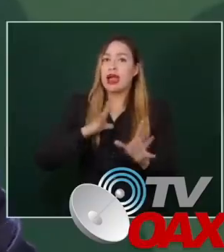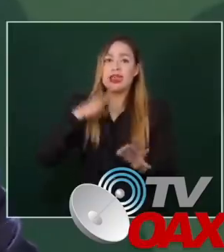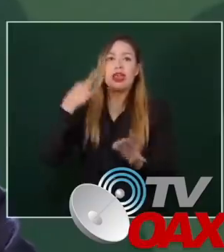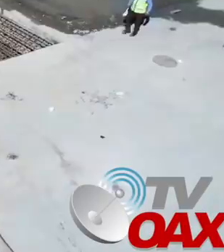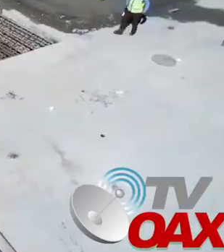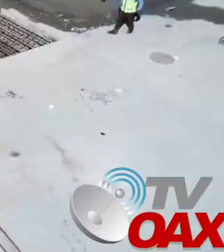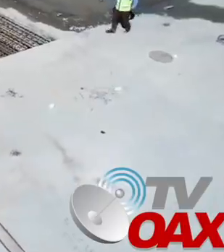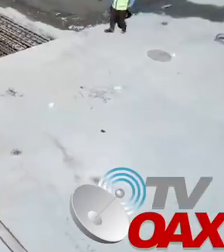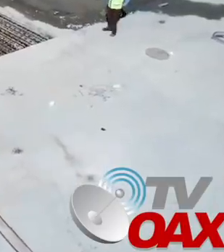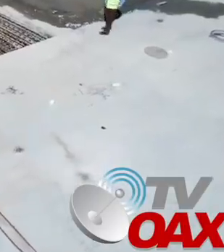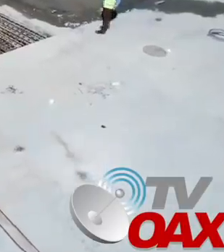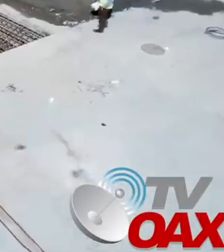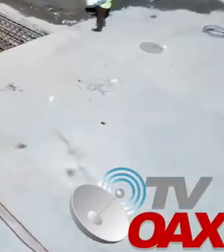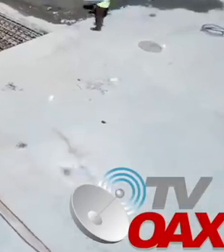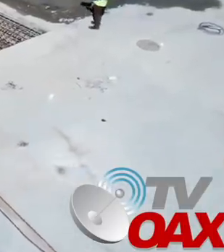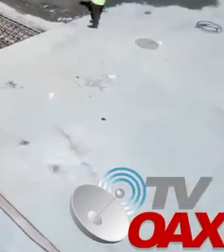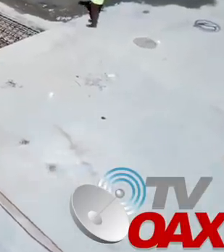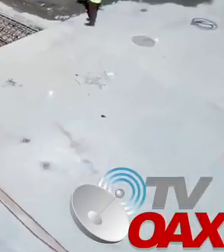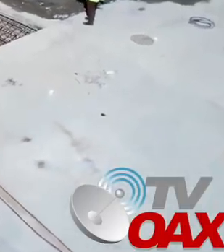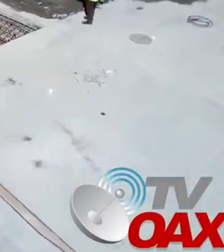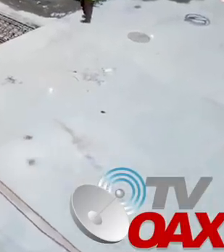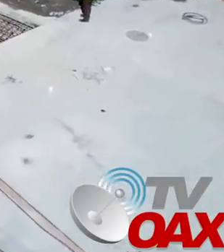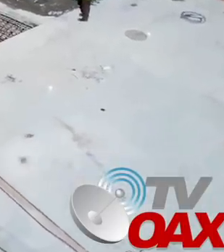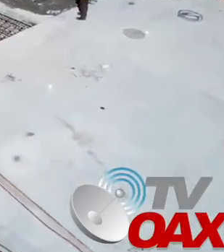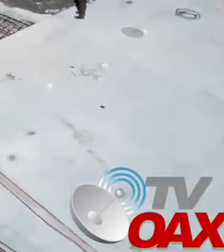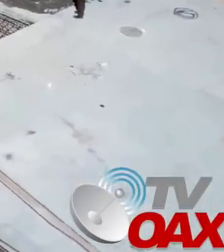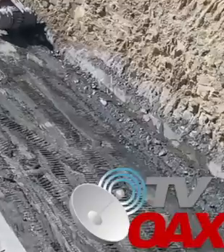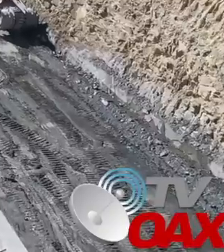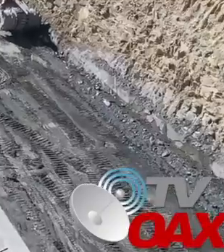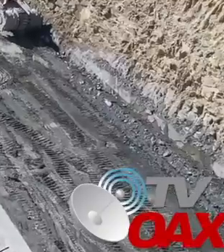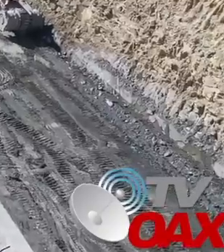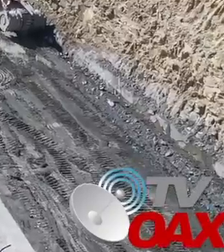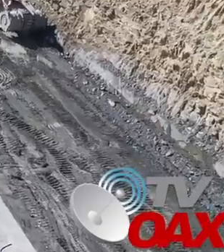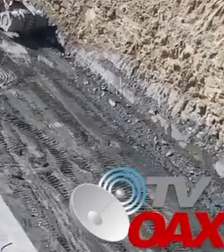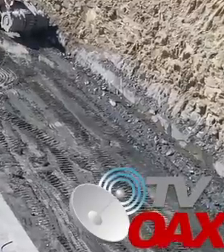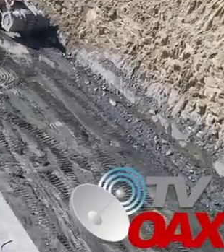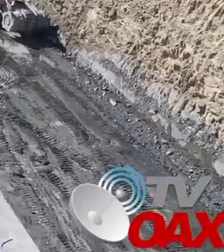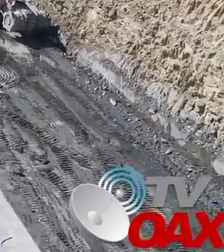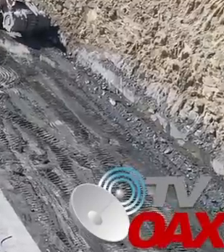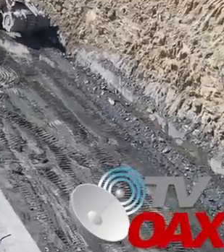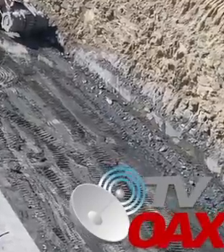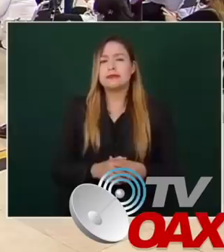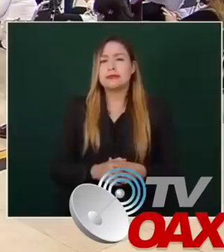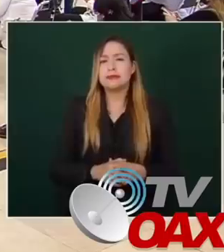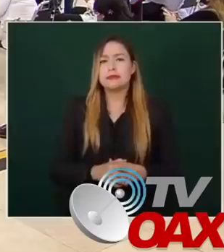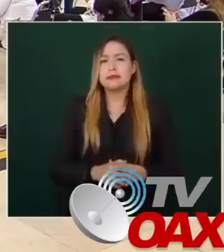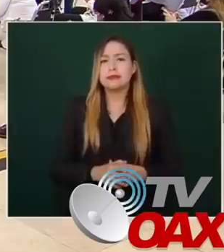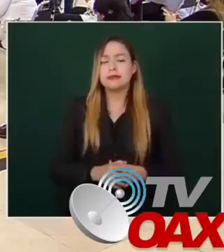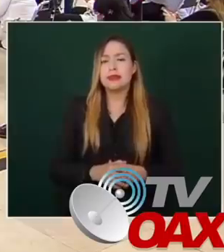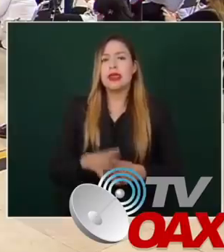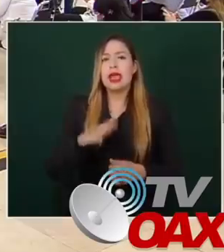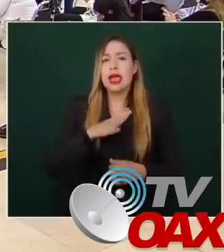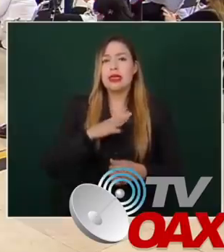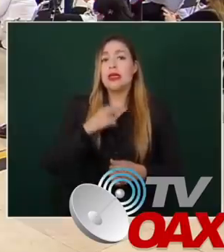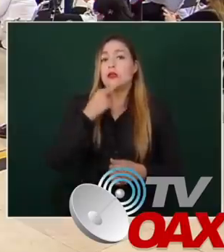y con otras acciones, el tratamiento de agua para que